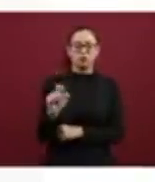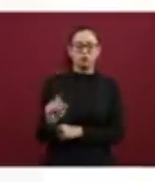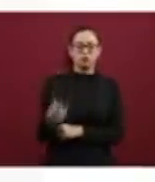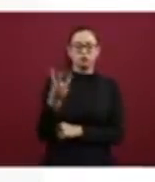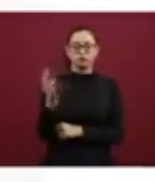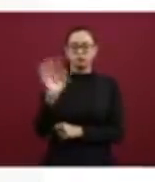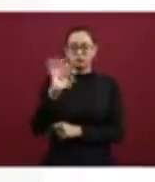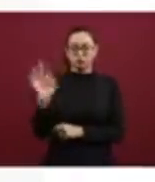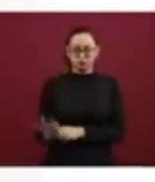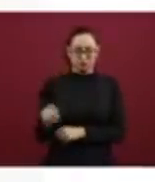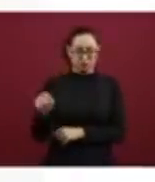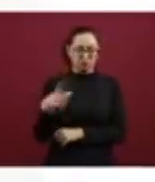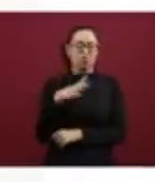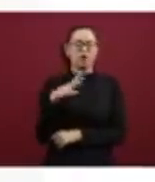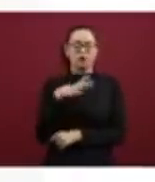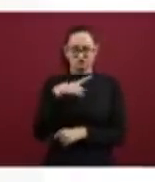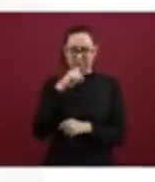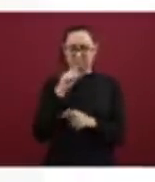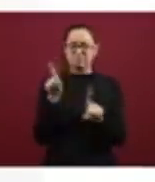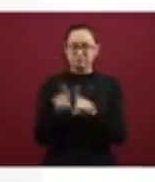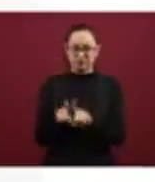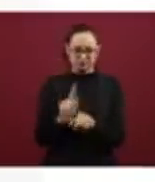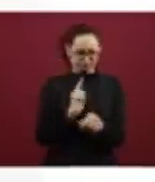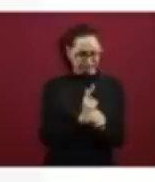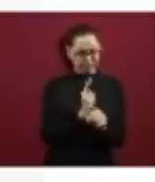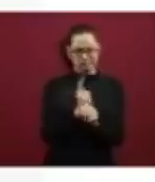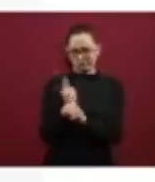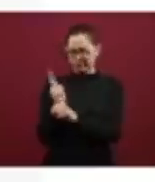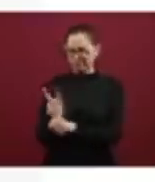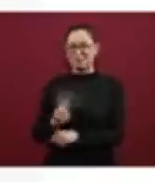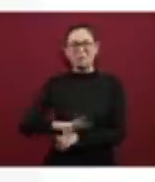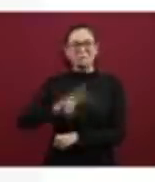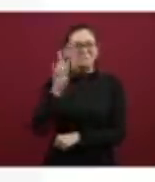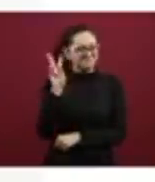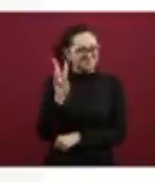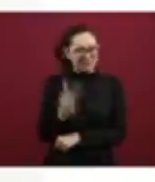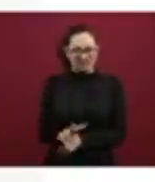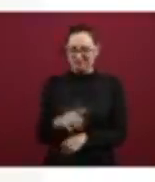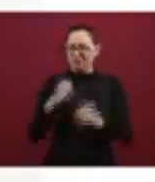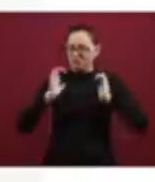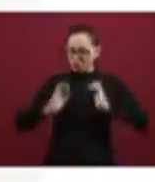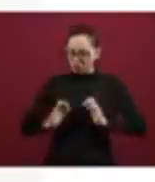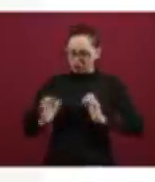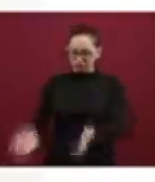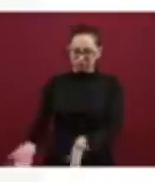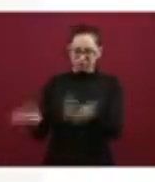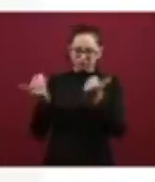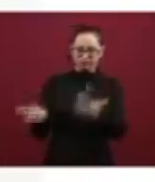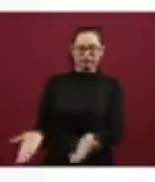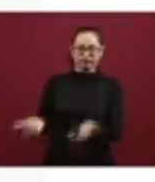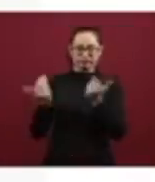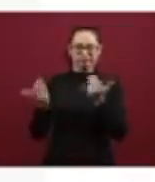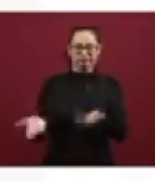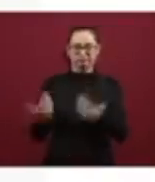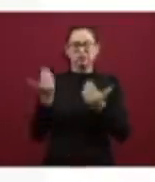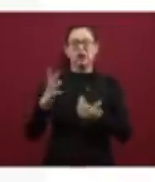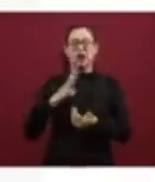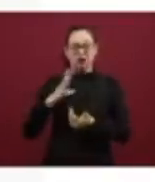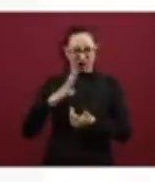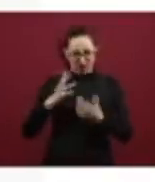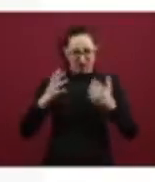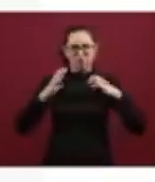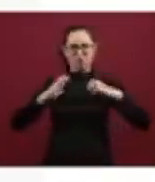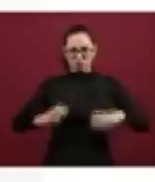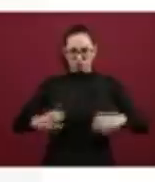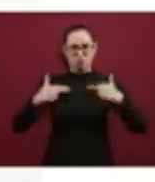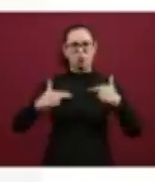69.3% de las fosas que se han acreditado, donde se han exhumado cuerpos y se han obtenido restos humanos. En